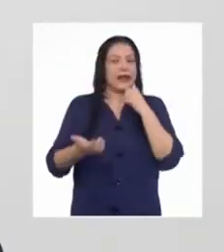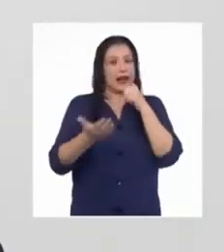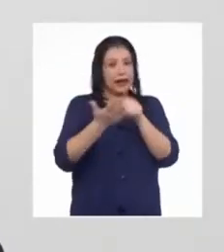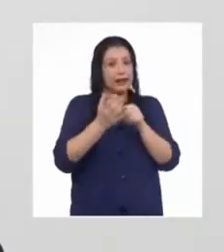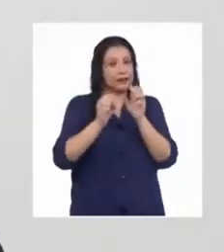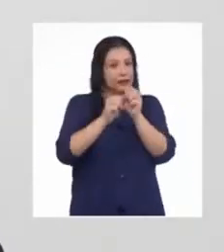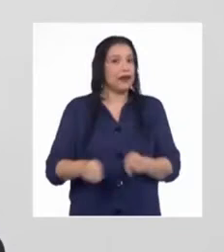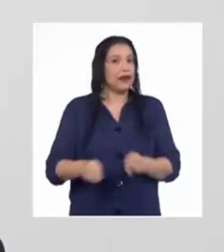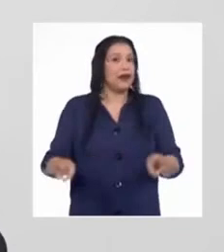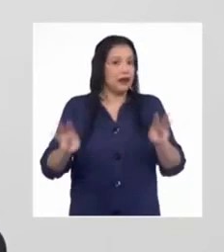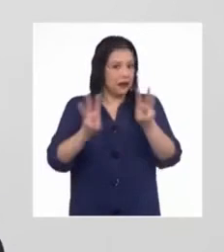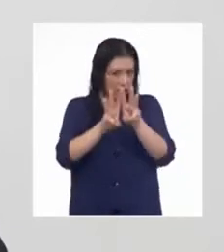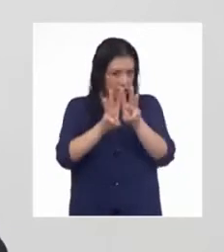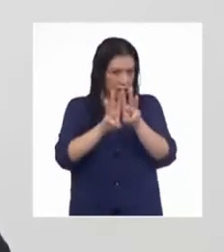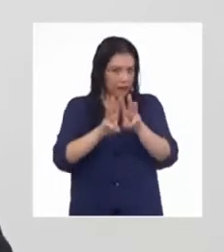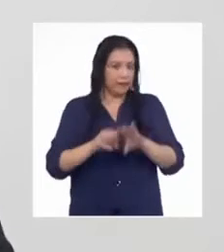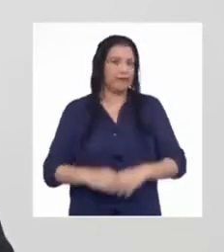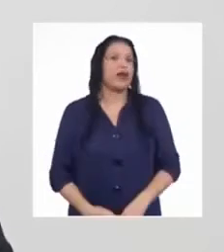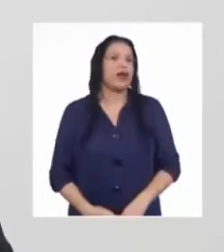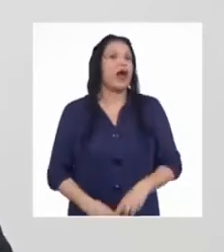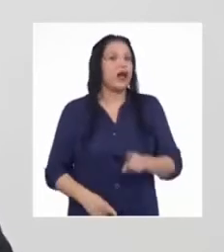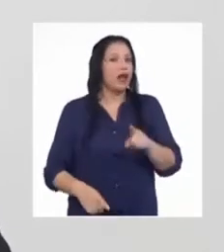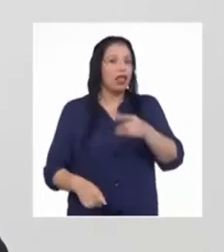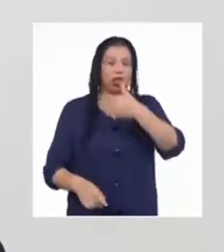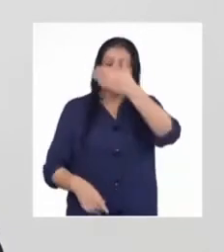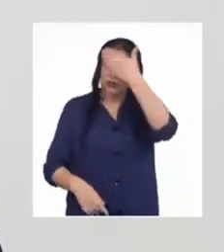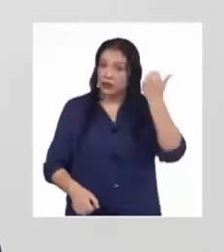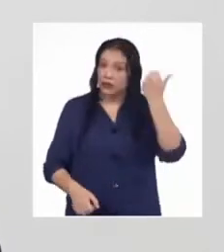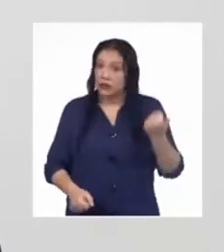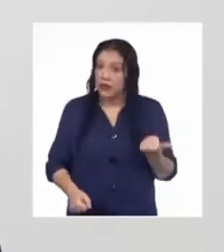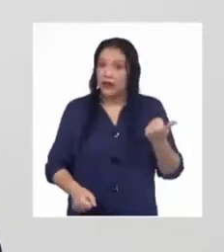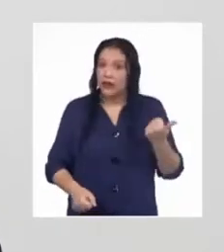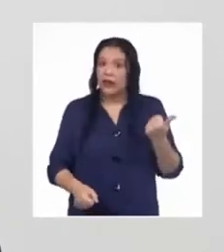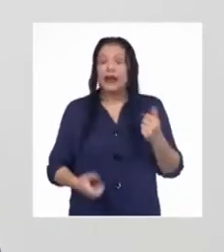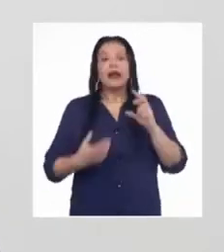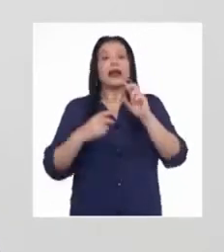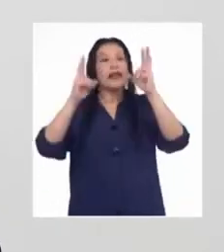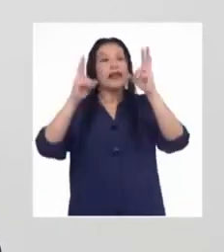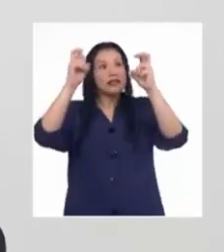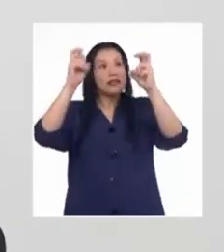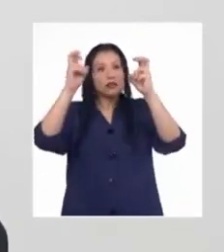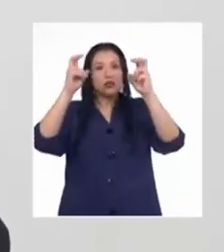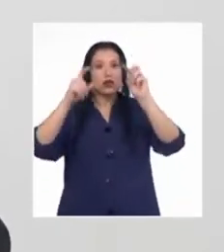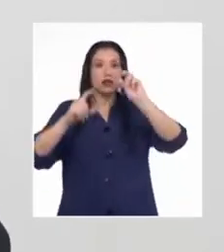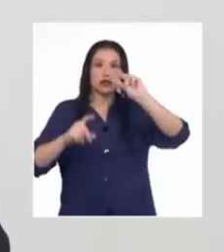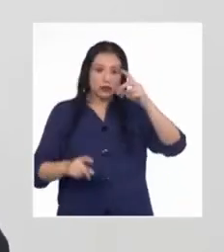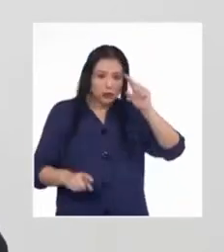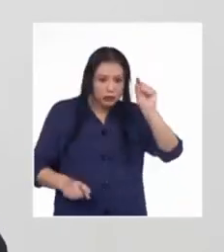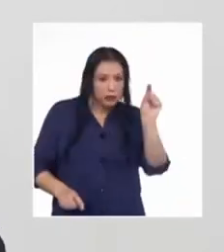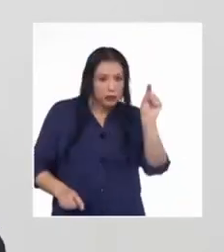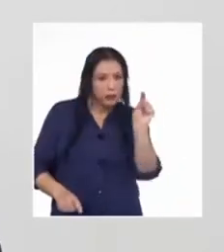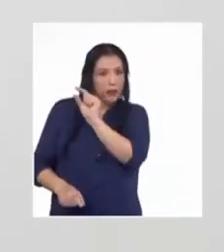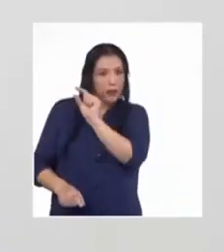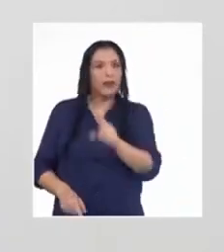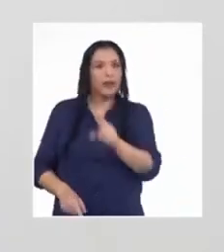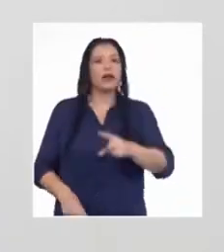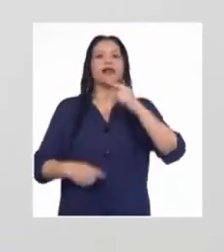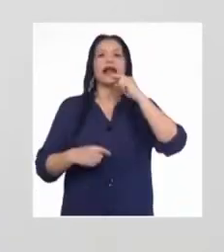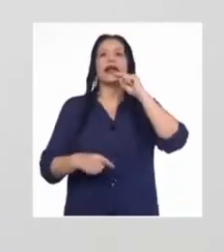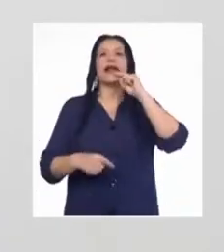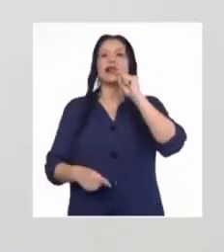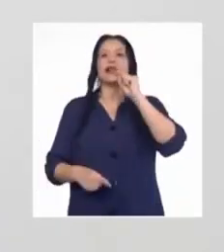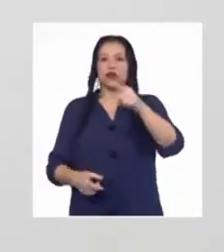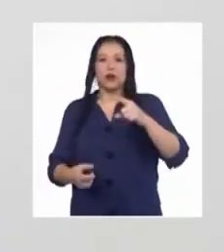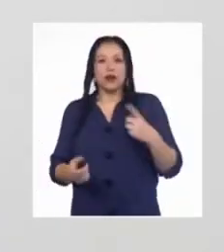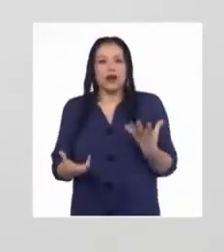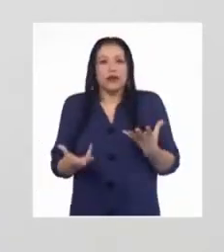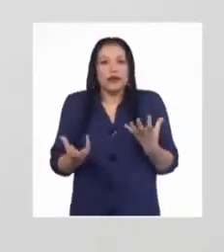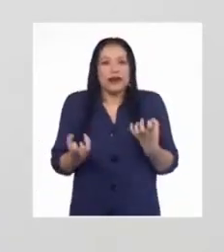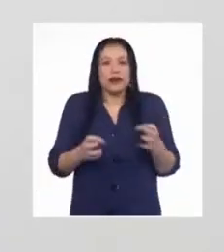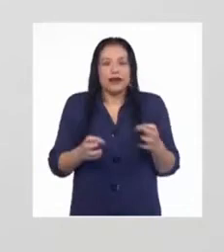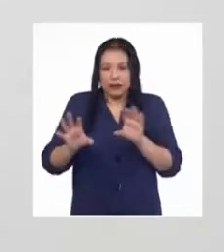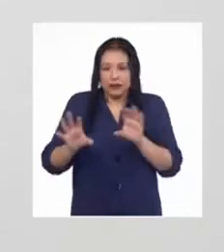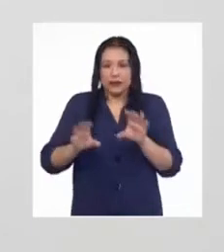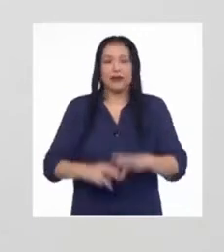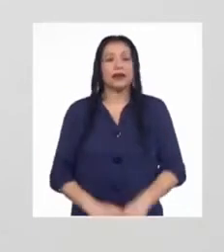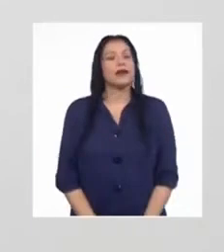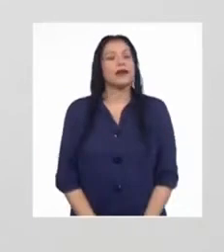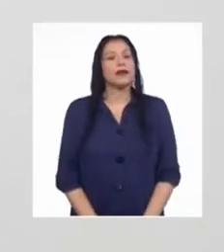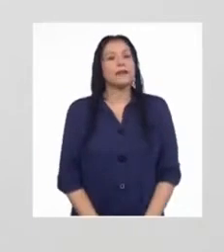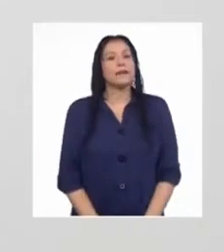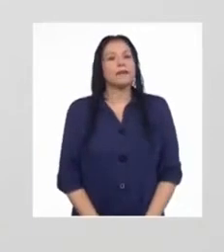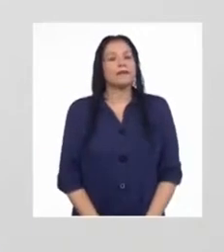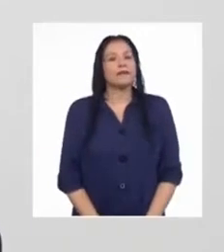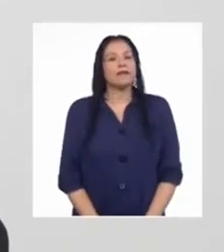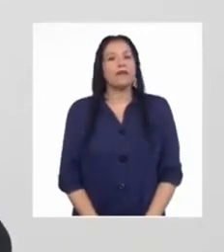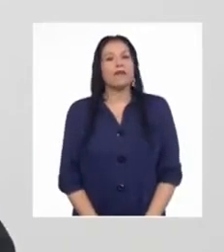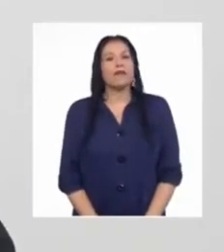Naciones Unidas. Y no olviden que el subtítulo decía Declaratoria de Intención. En este